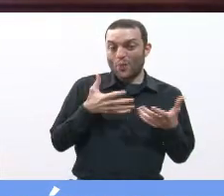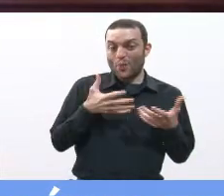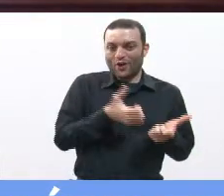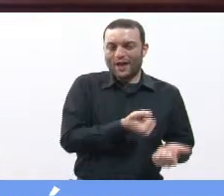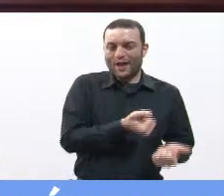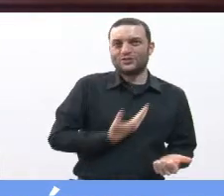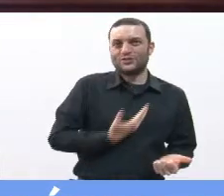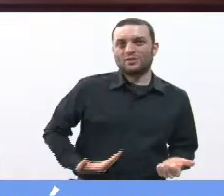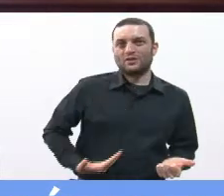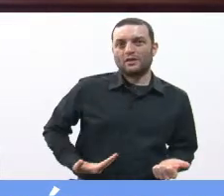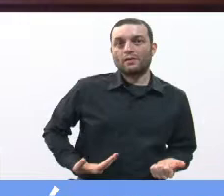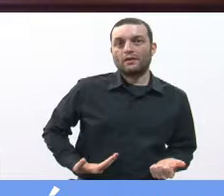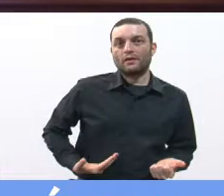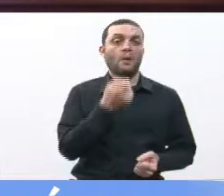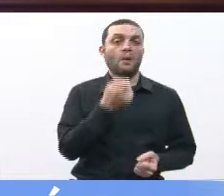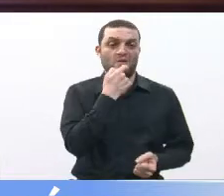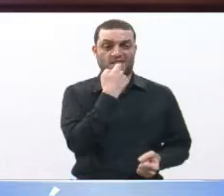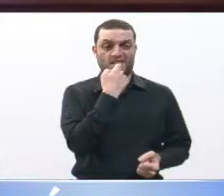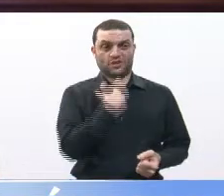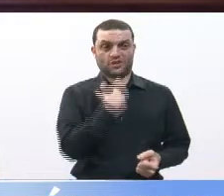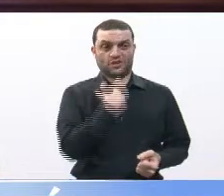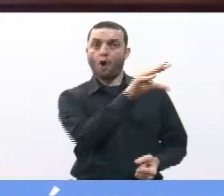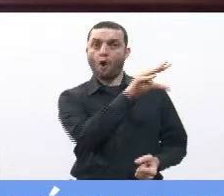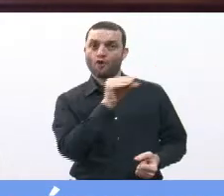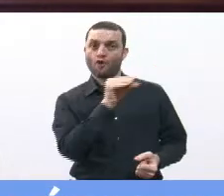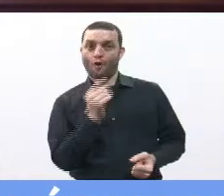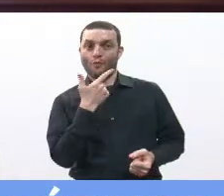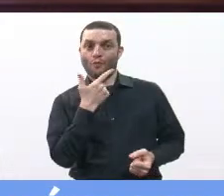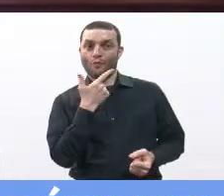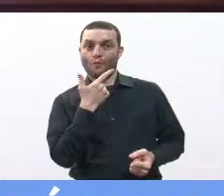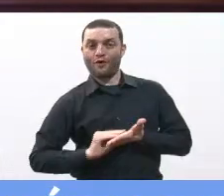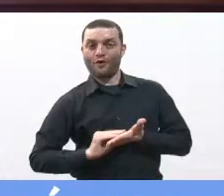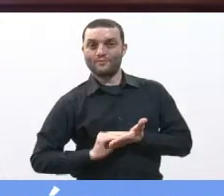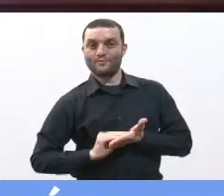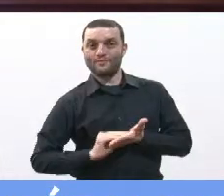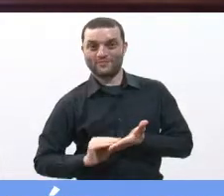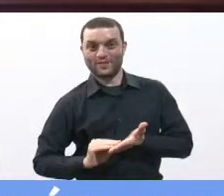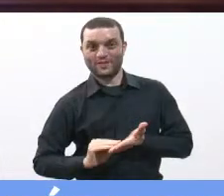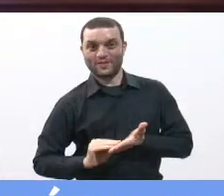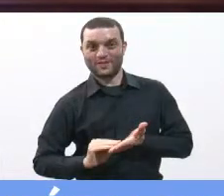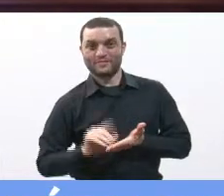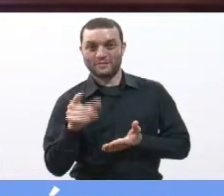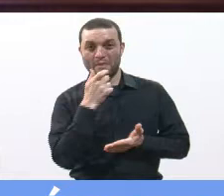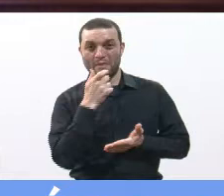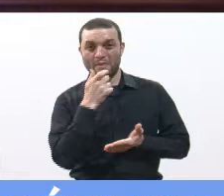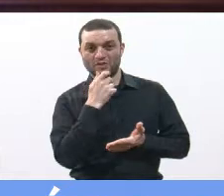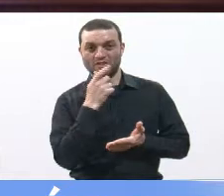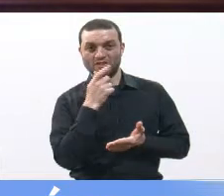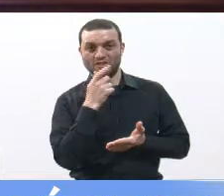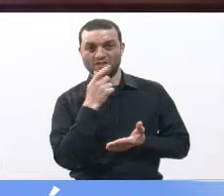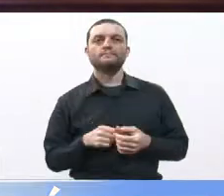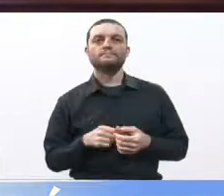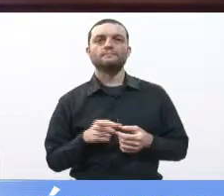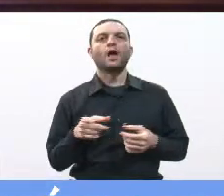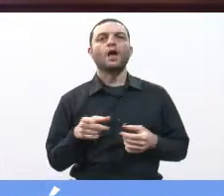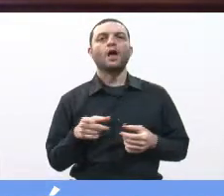Mendoza, presidenta de la comisión, diría, de un sector denominado el kirchnerismo. El kirchnerismo